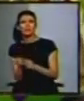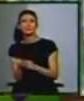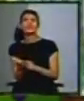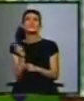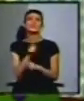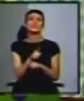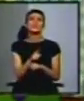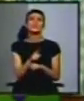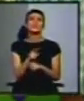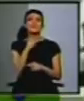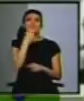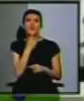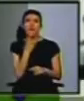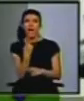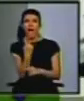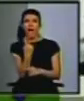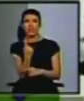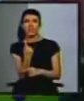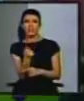esta, las Monster High? Un saludo.